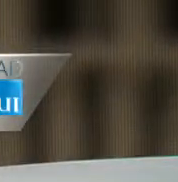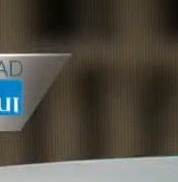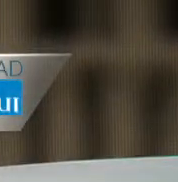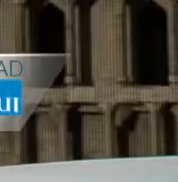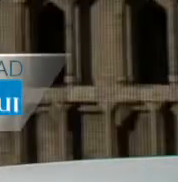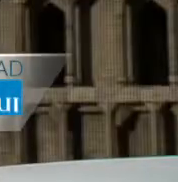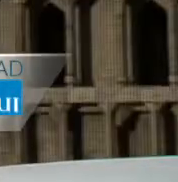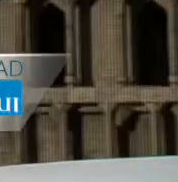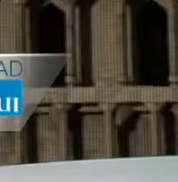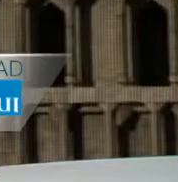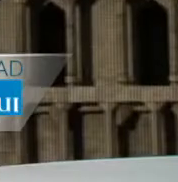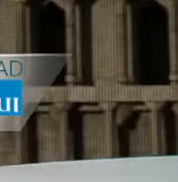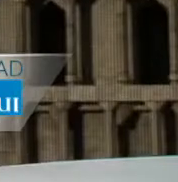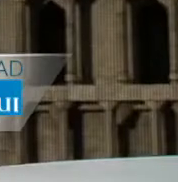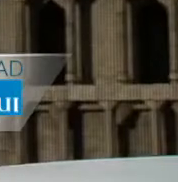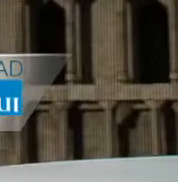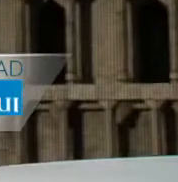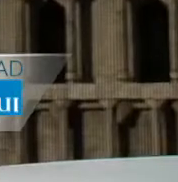que juguetón